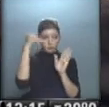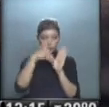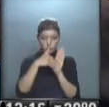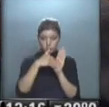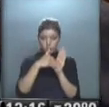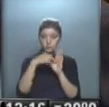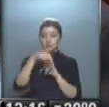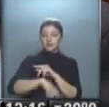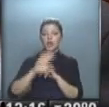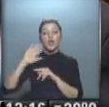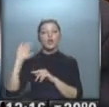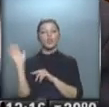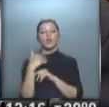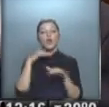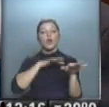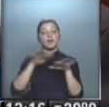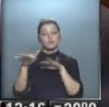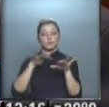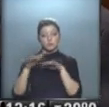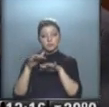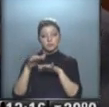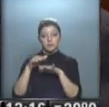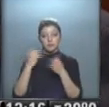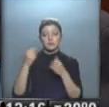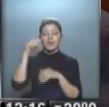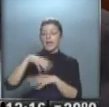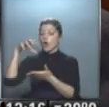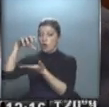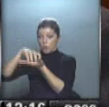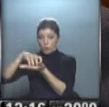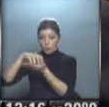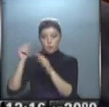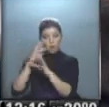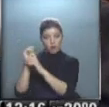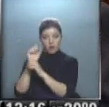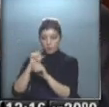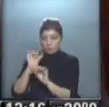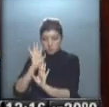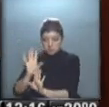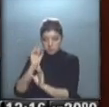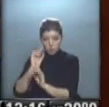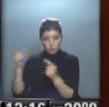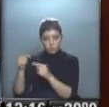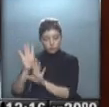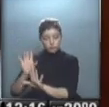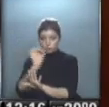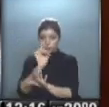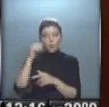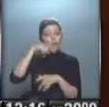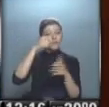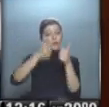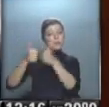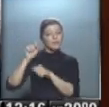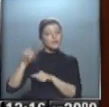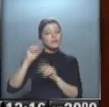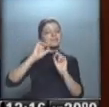aplicar, de todos los aspectos que no afecta al Grupo Clarín o afecta poco y sí a sus competidores, y ha declarado